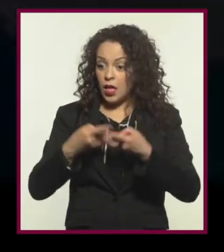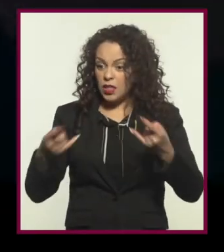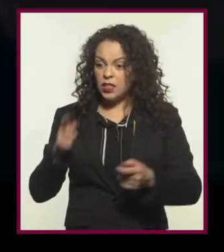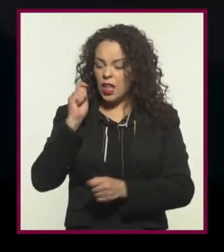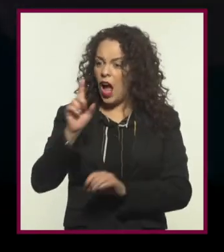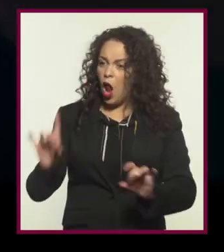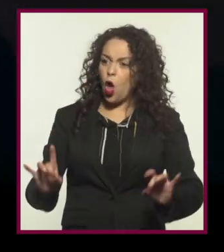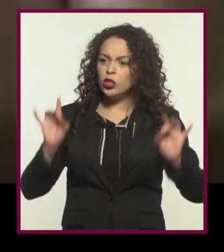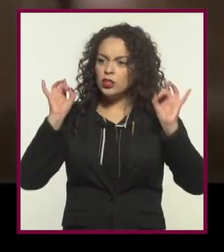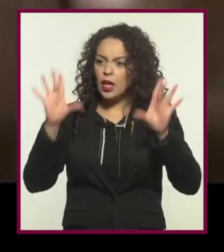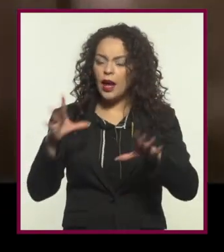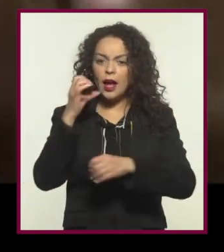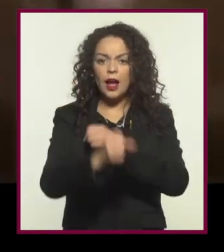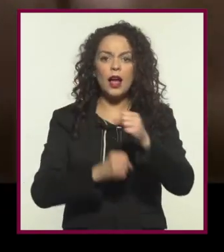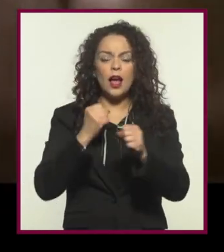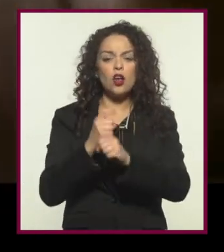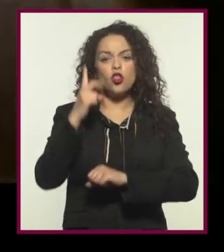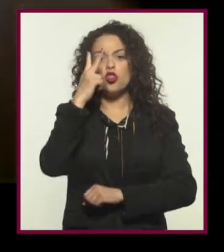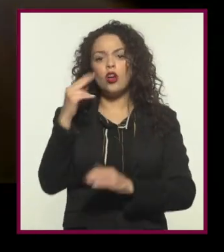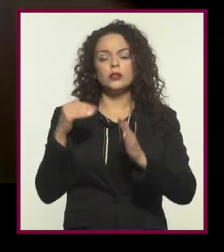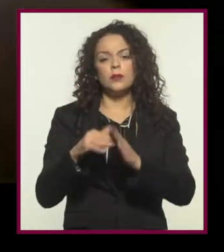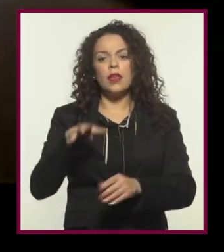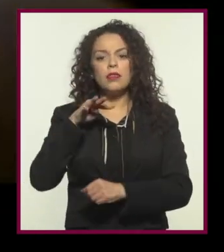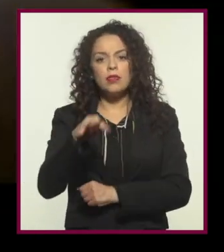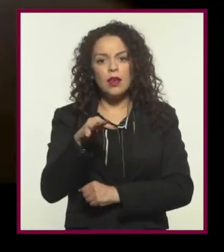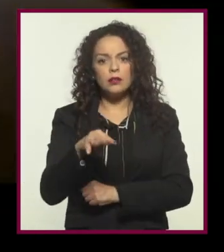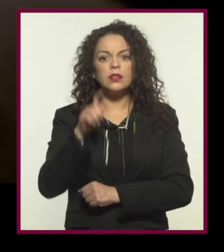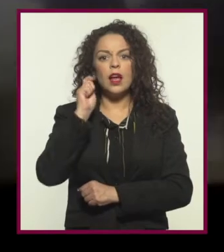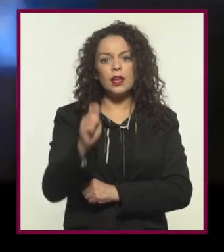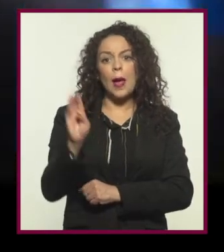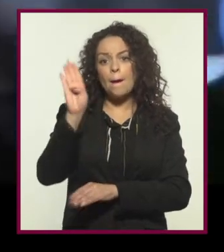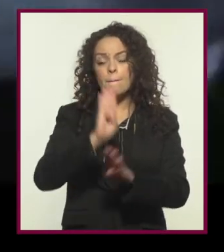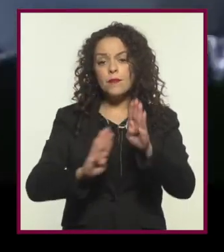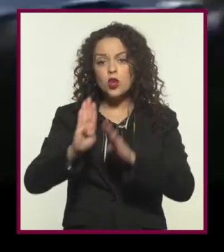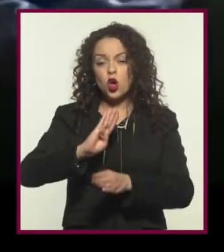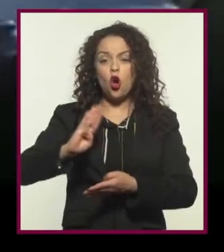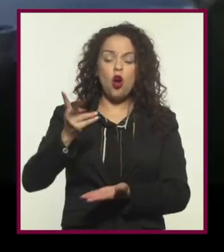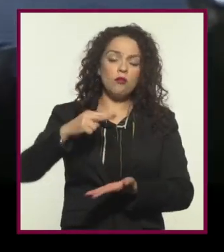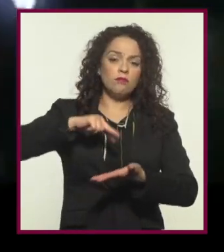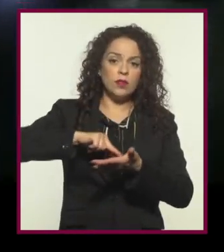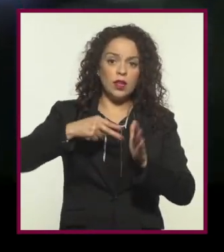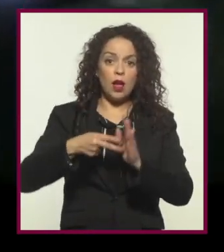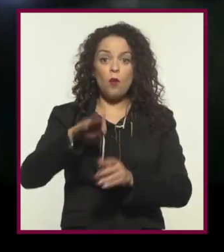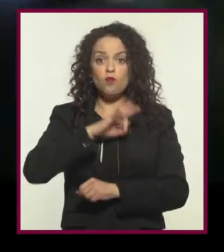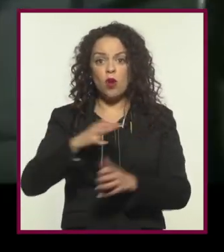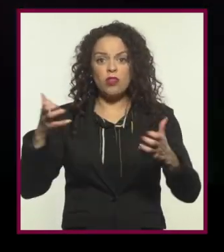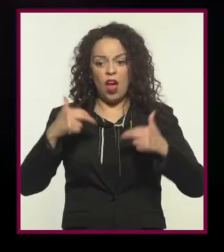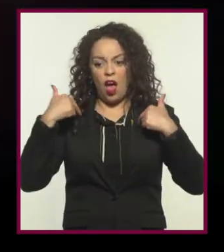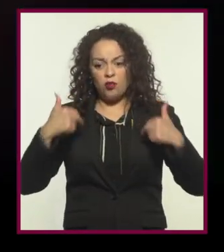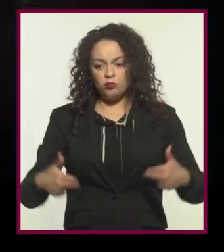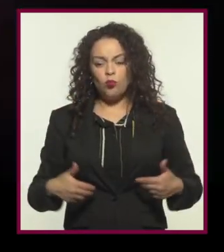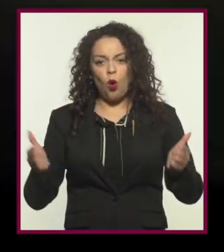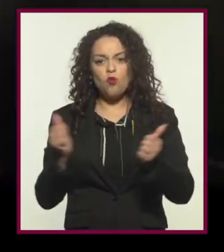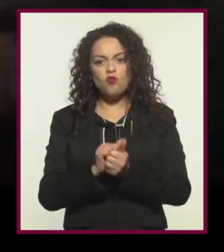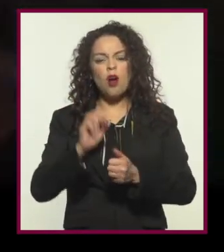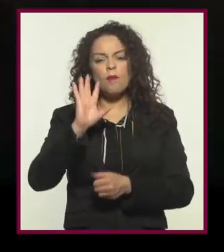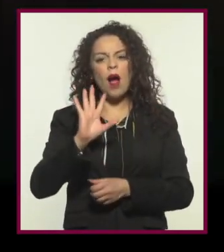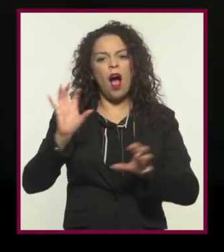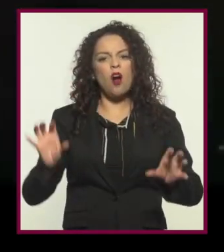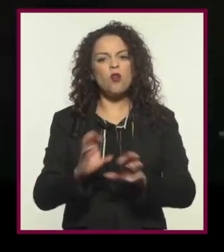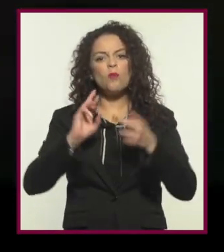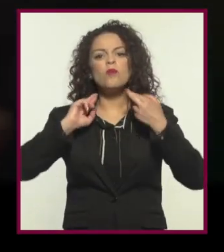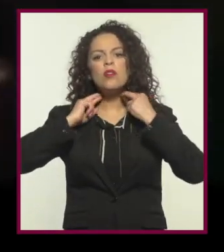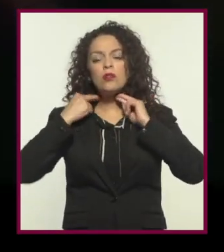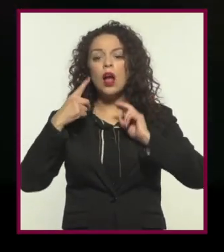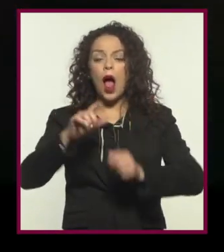versión distópica de la ciudad de Los Ángeles en el año 2019. La bioingeniería es capaz de fabricar humanos artificiales llamados